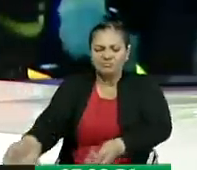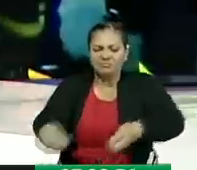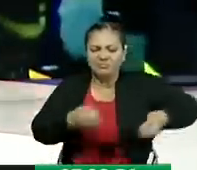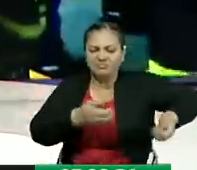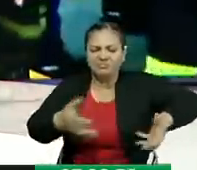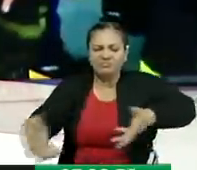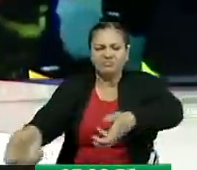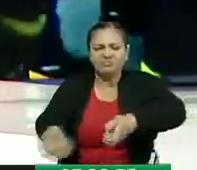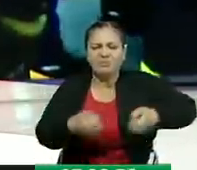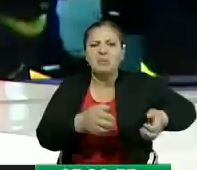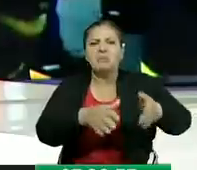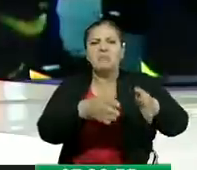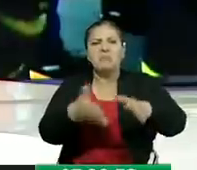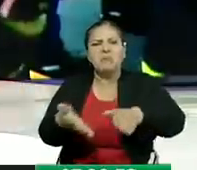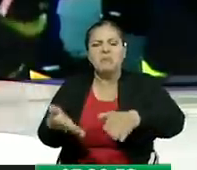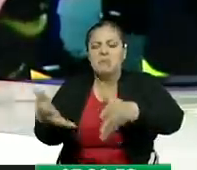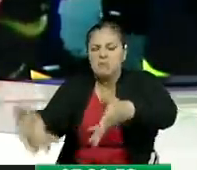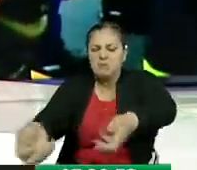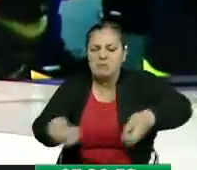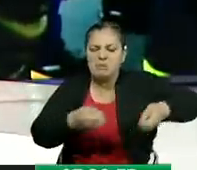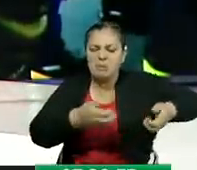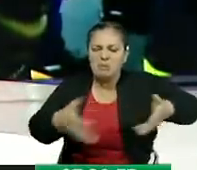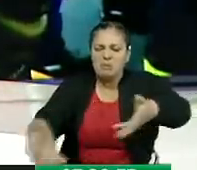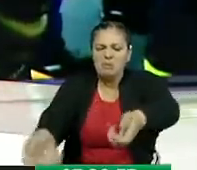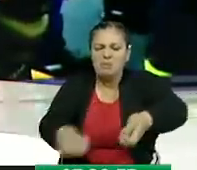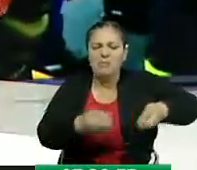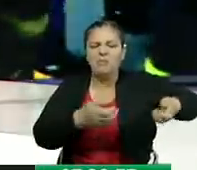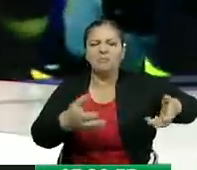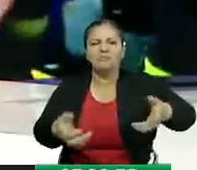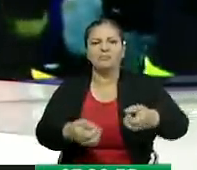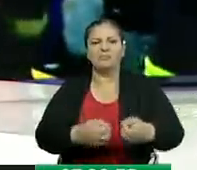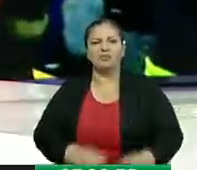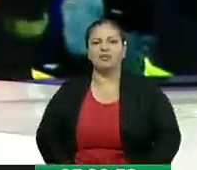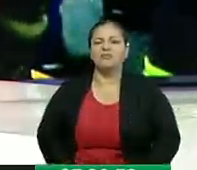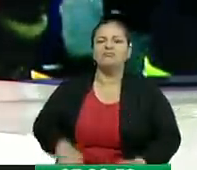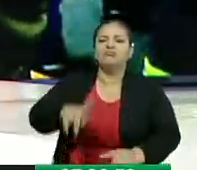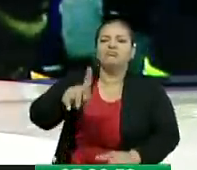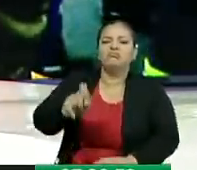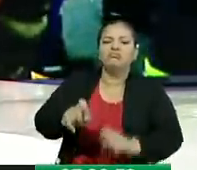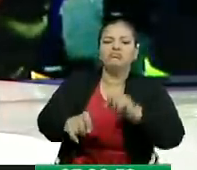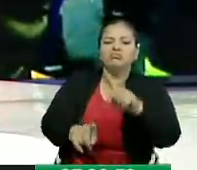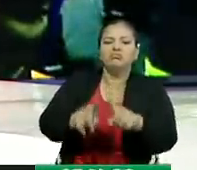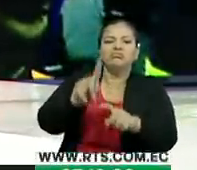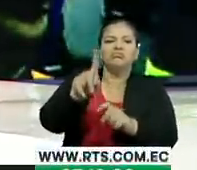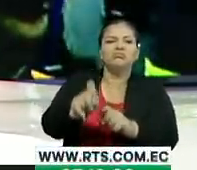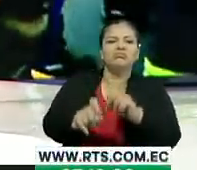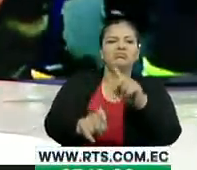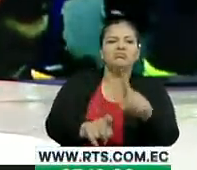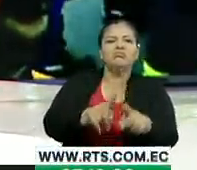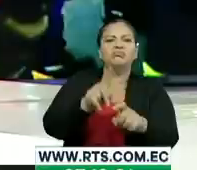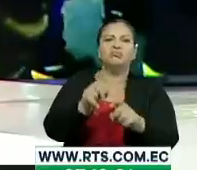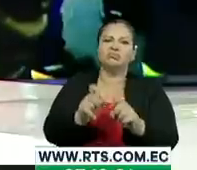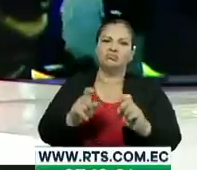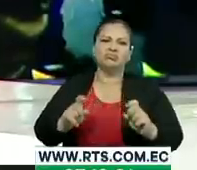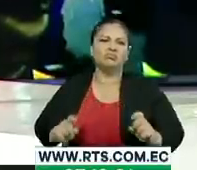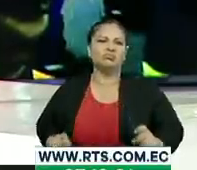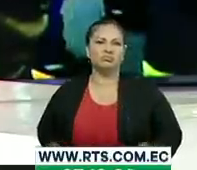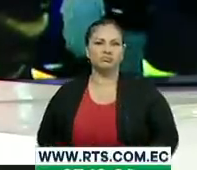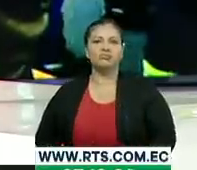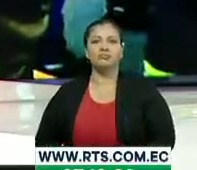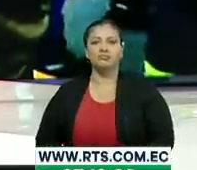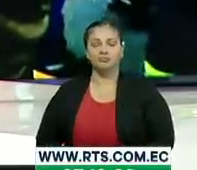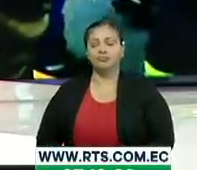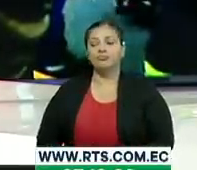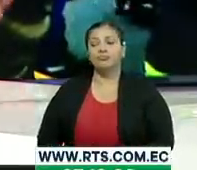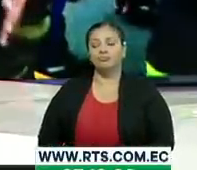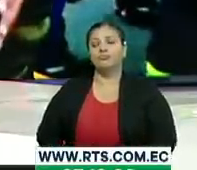para hacer también lo que es el levantamiento de información y saber qué sucedió con este bus internacional que transportaba